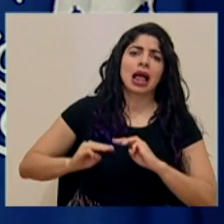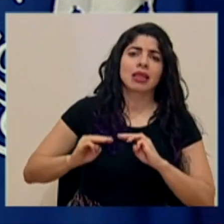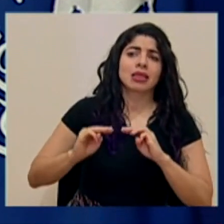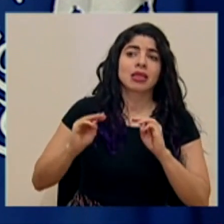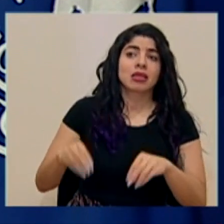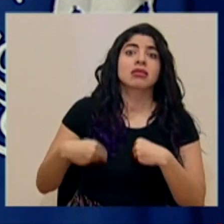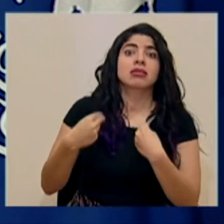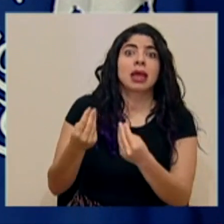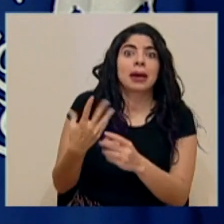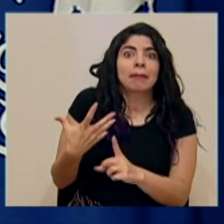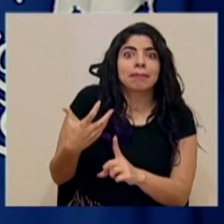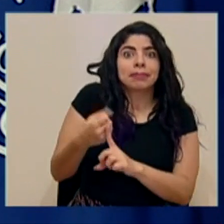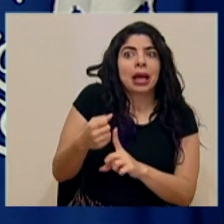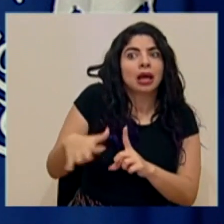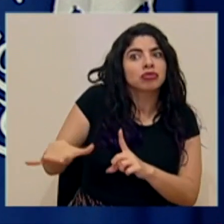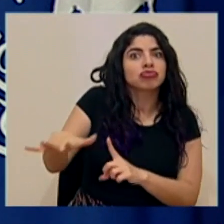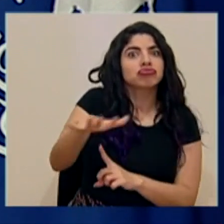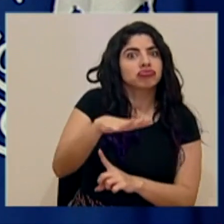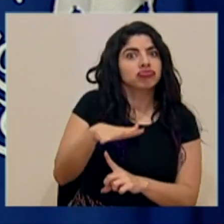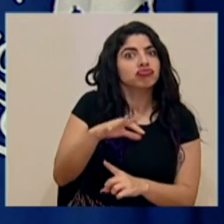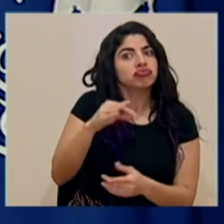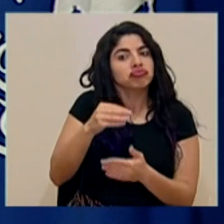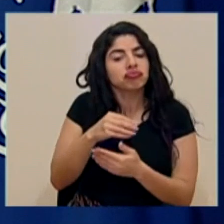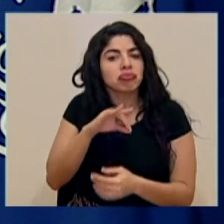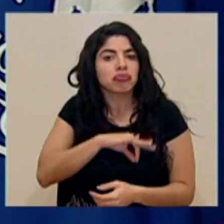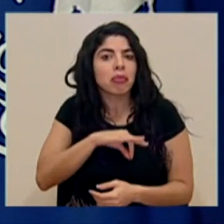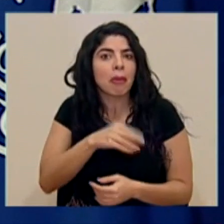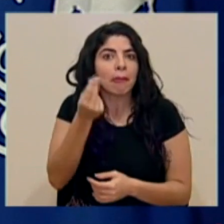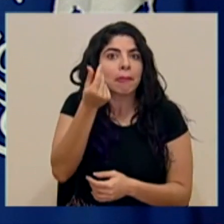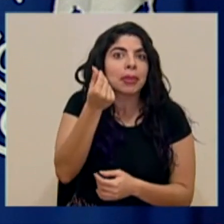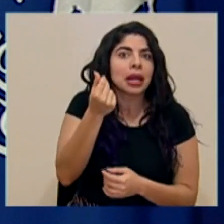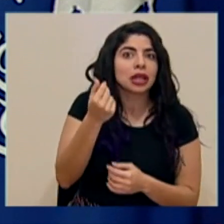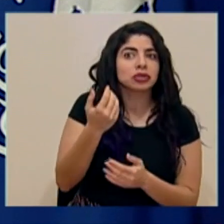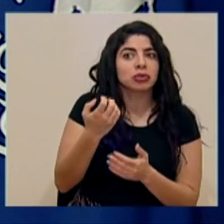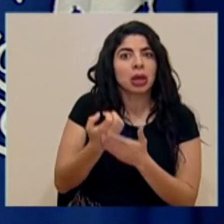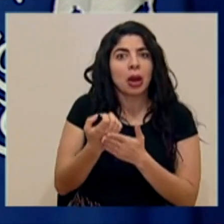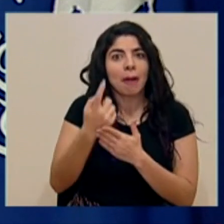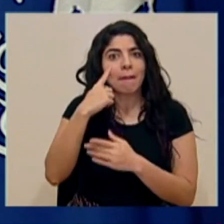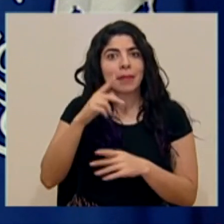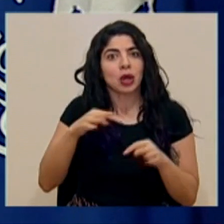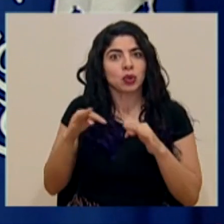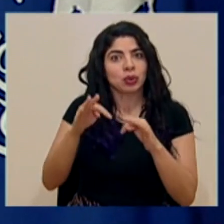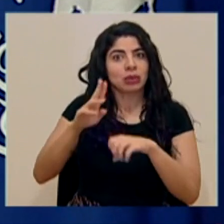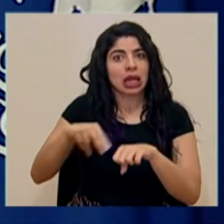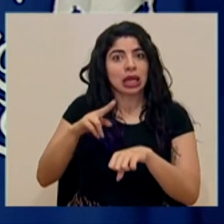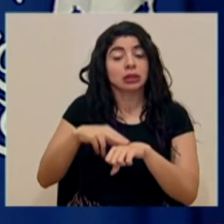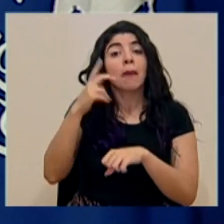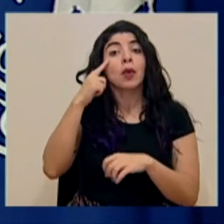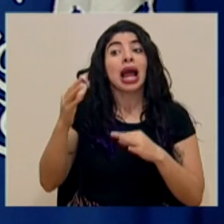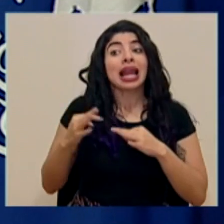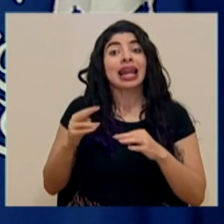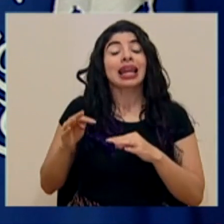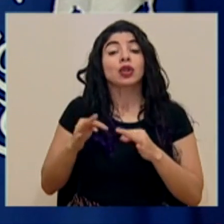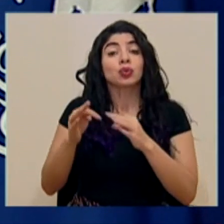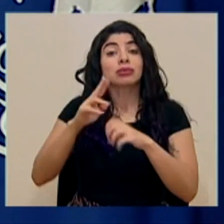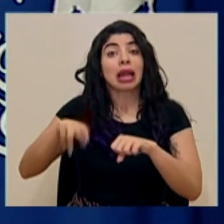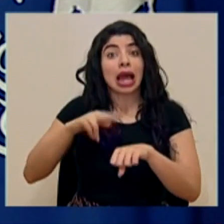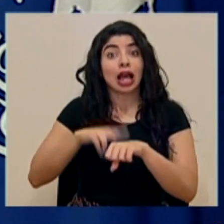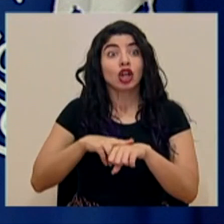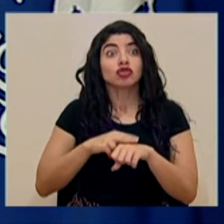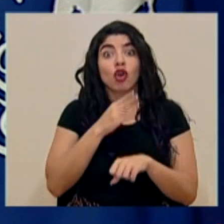impacte a todo el sector y que incluya precios razonables para el turismo nacional? Ya que la respuesta nacional es buena, pero sabemos